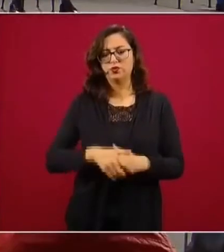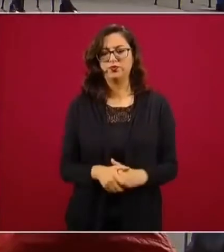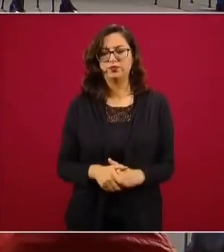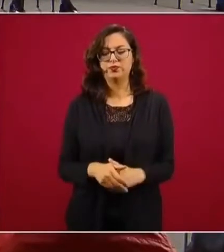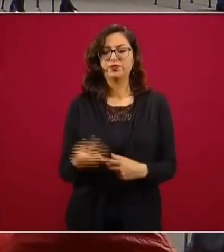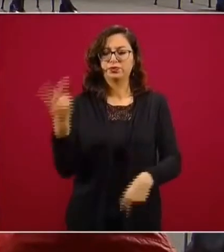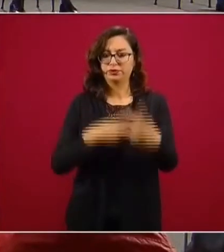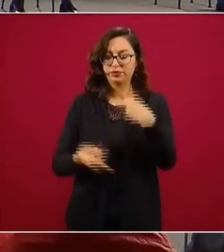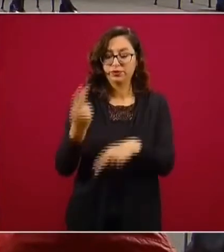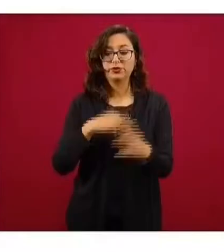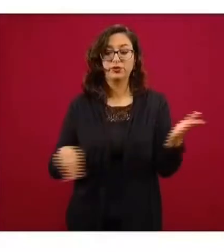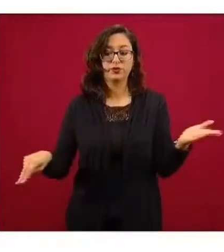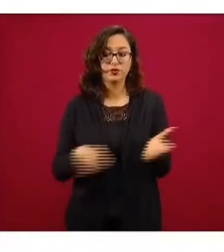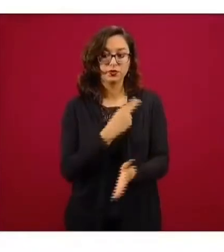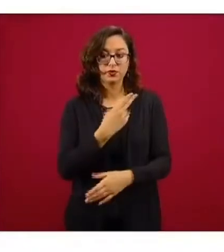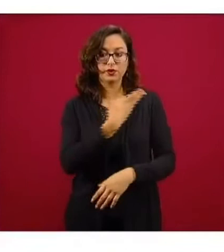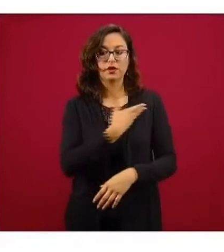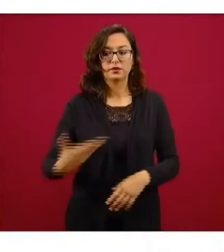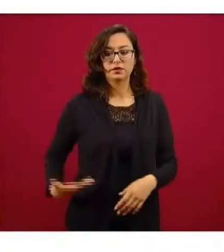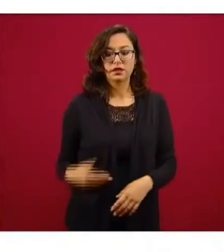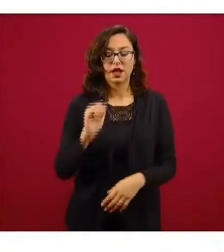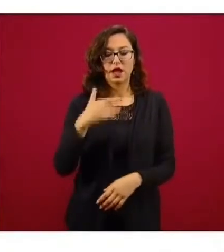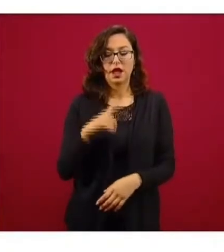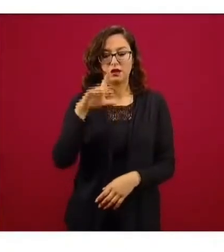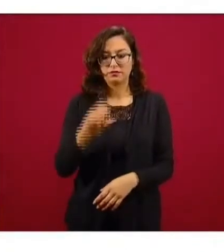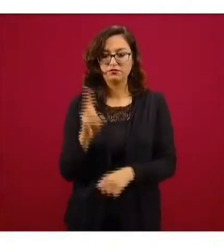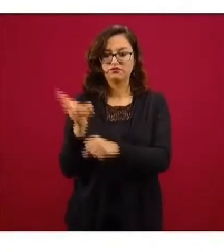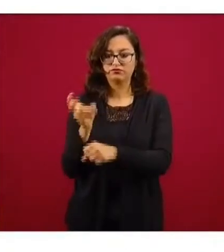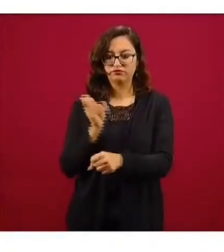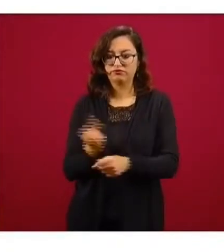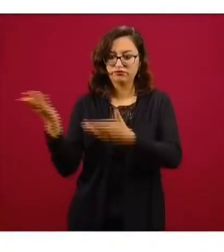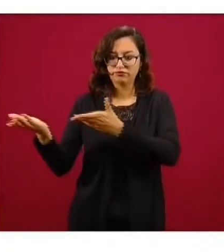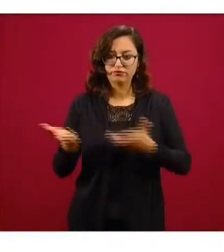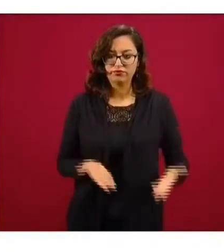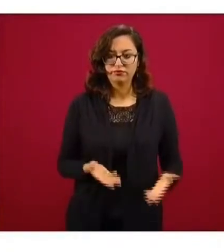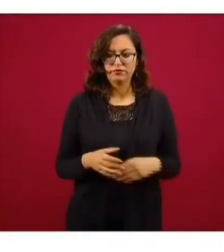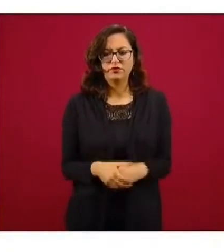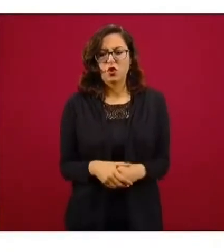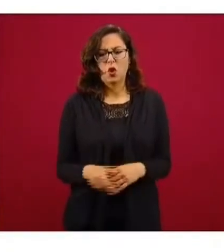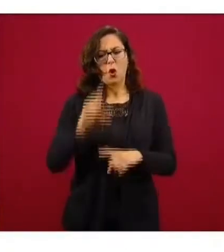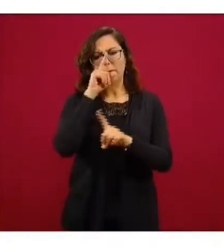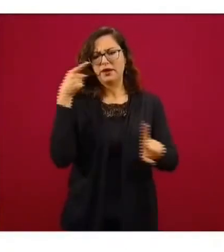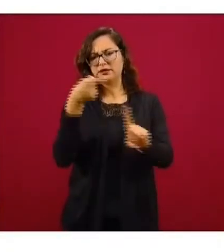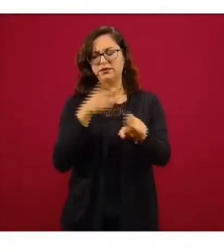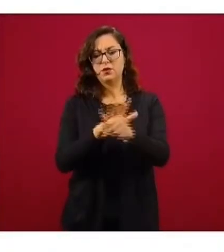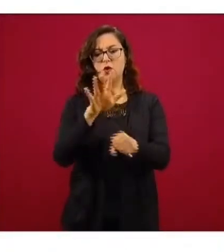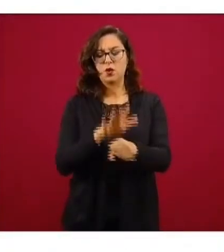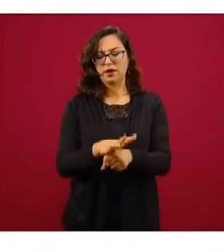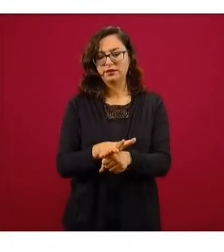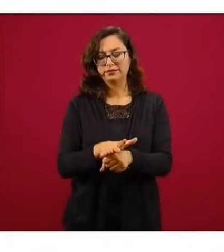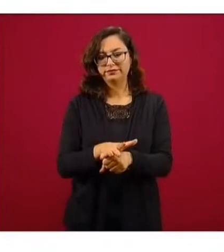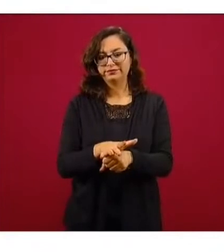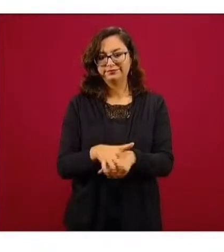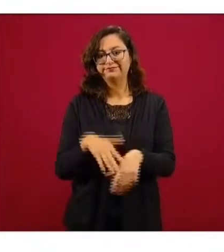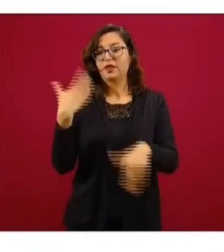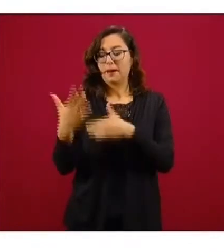marco porque el señor presidente de la República nos pidió que así se hiciese, con el propósito de que las